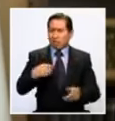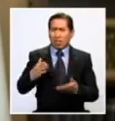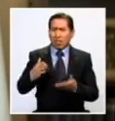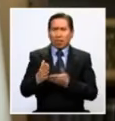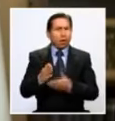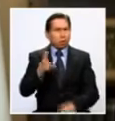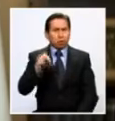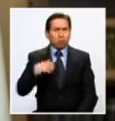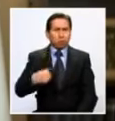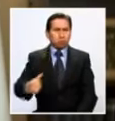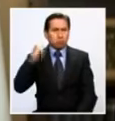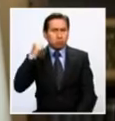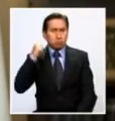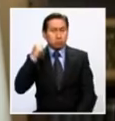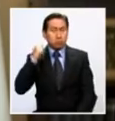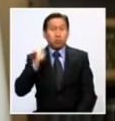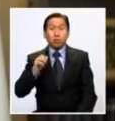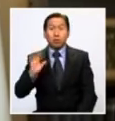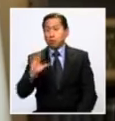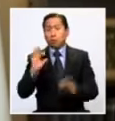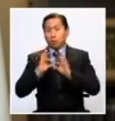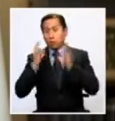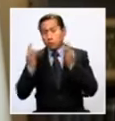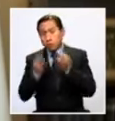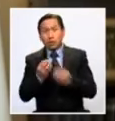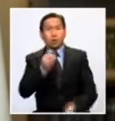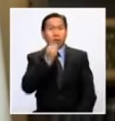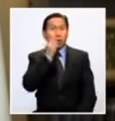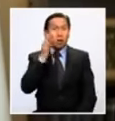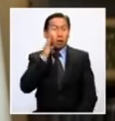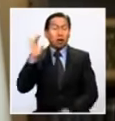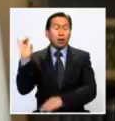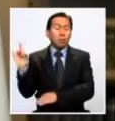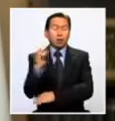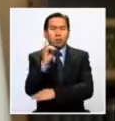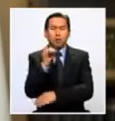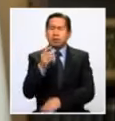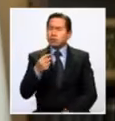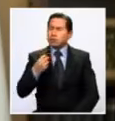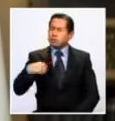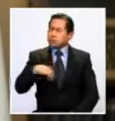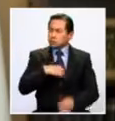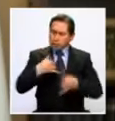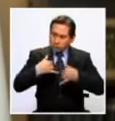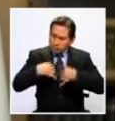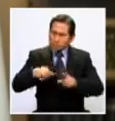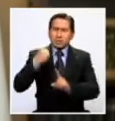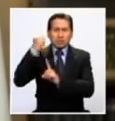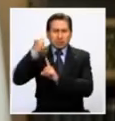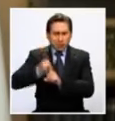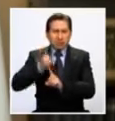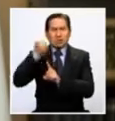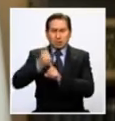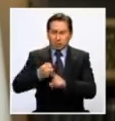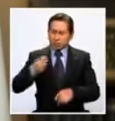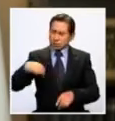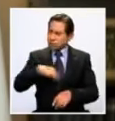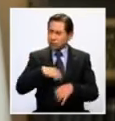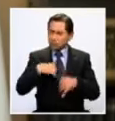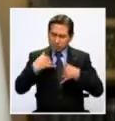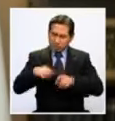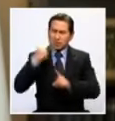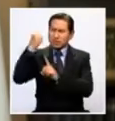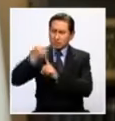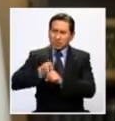Bolivia. Familias y hogares de Bolivia, vamos a seguir en la lucha. Vamos a seguir en la lucha por la